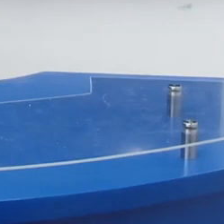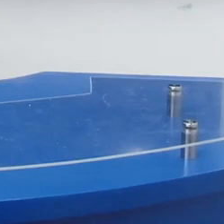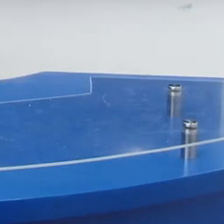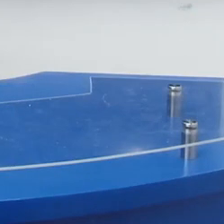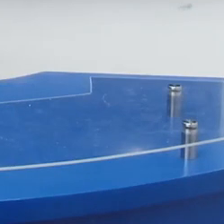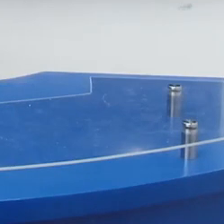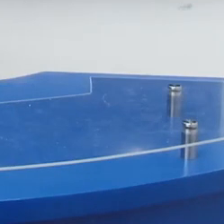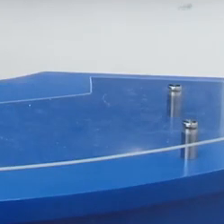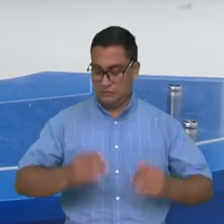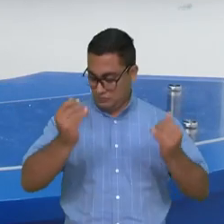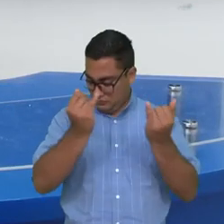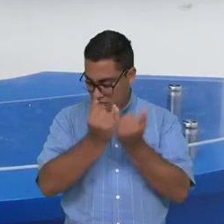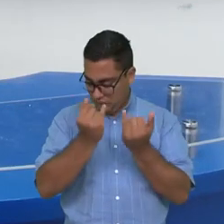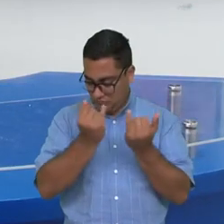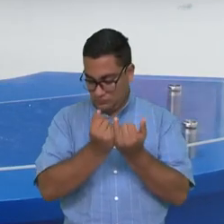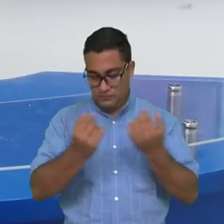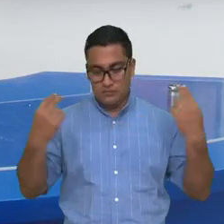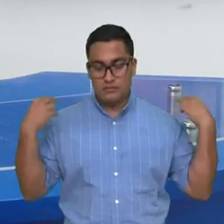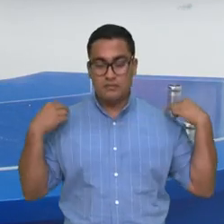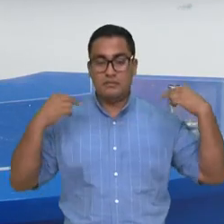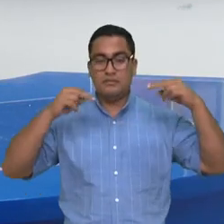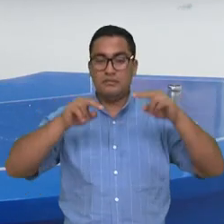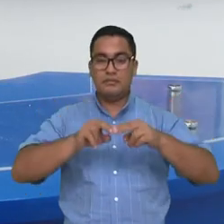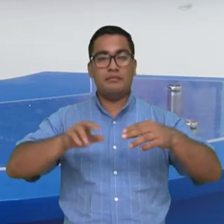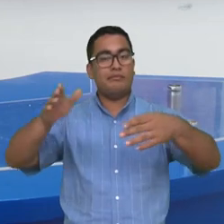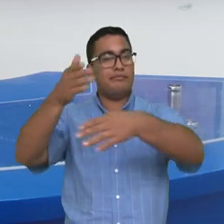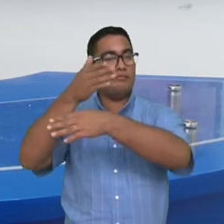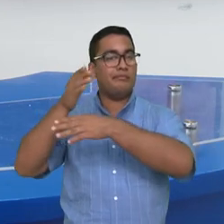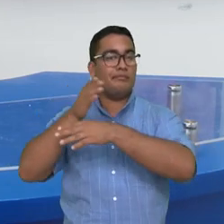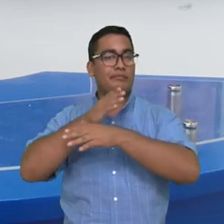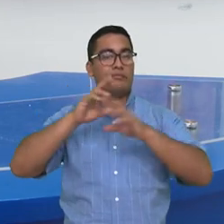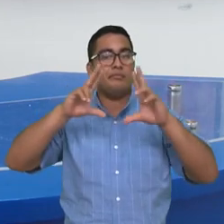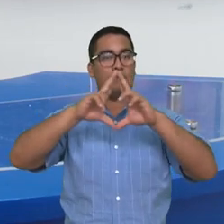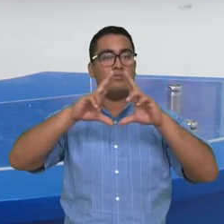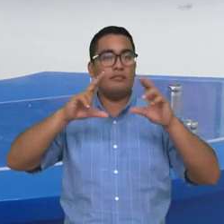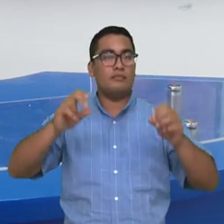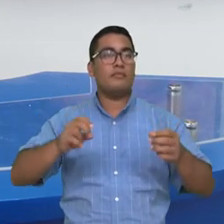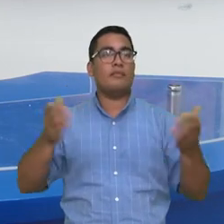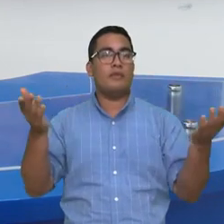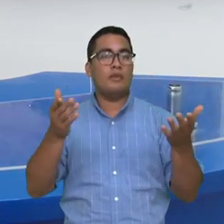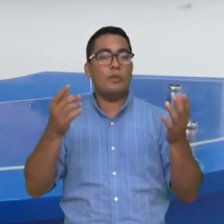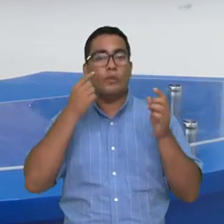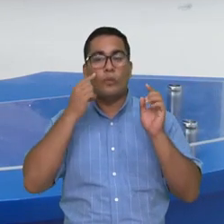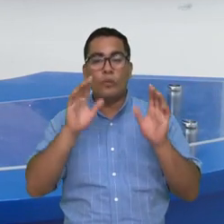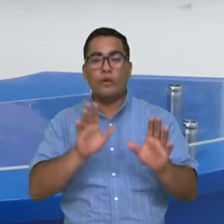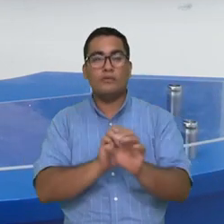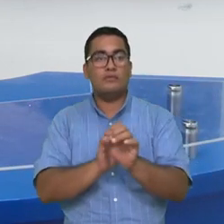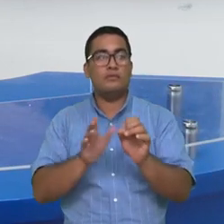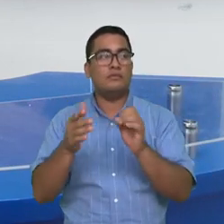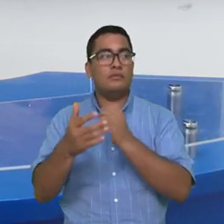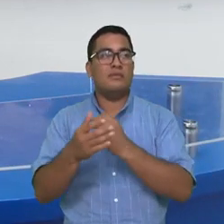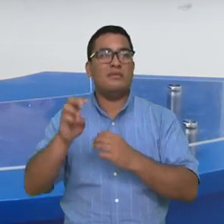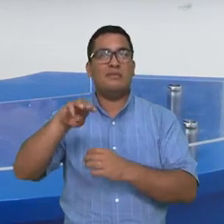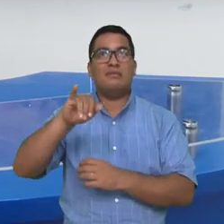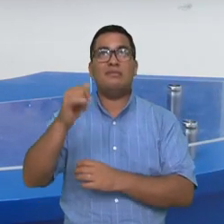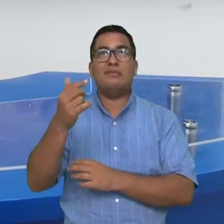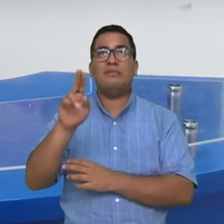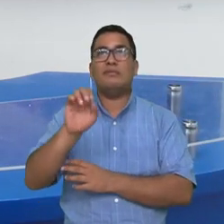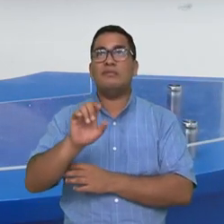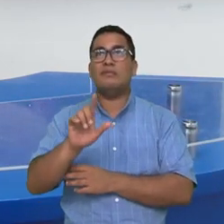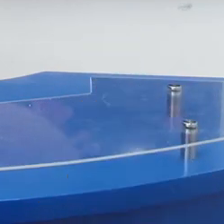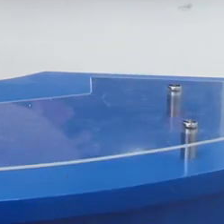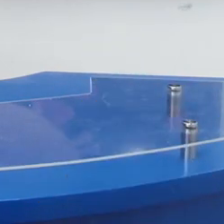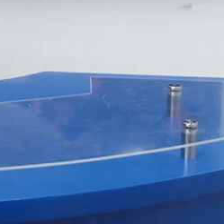De manera simultánea, los maestros de Nicaragua reciben capacitaciones sobre las medidas ante el COVID-19. Miguel Carranza Mena con